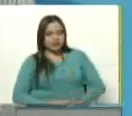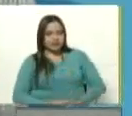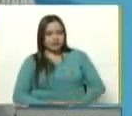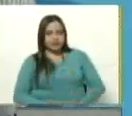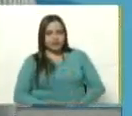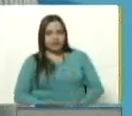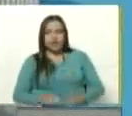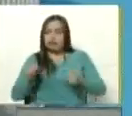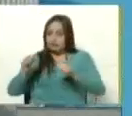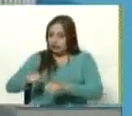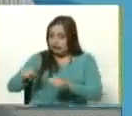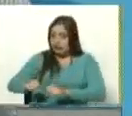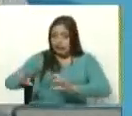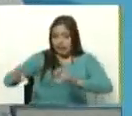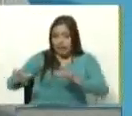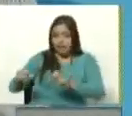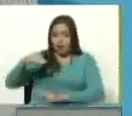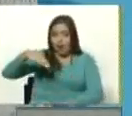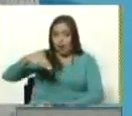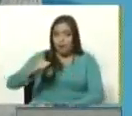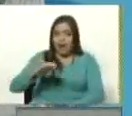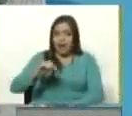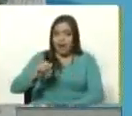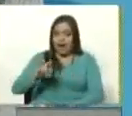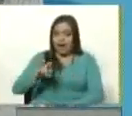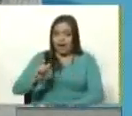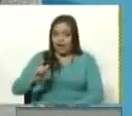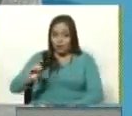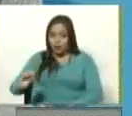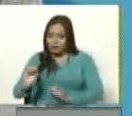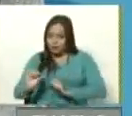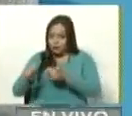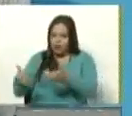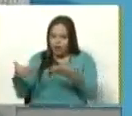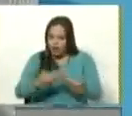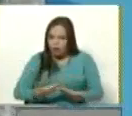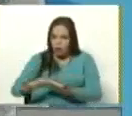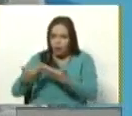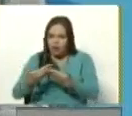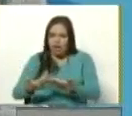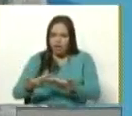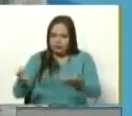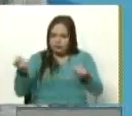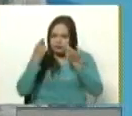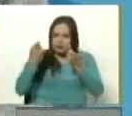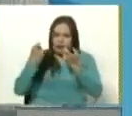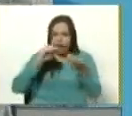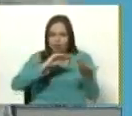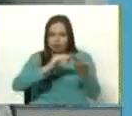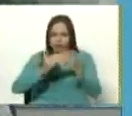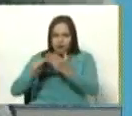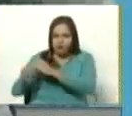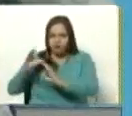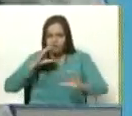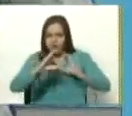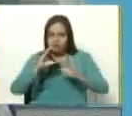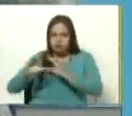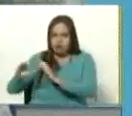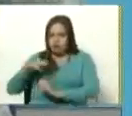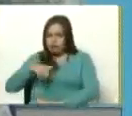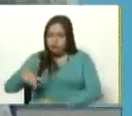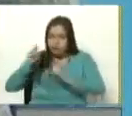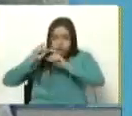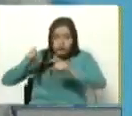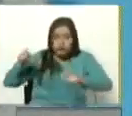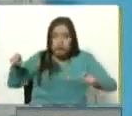fíjate, casualmente Radio Macarao nació como una escuela de comunicación, de formación. Nosotros veníamos formando